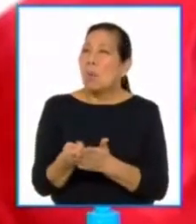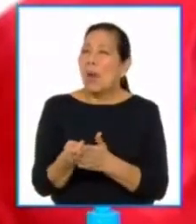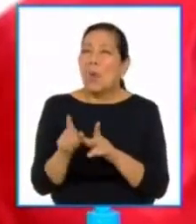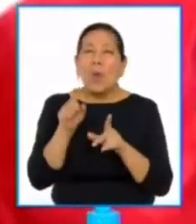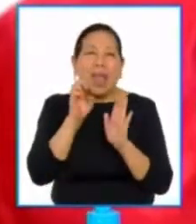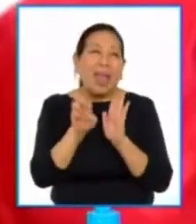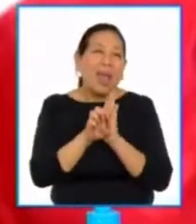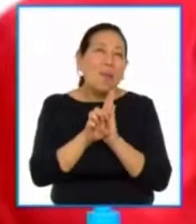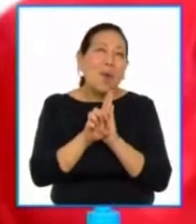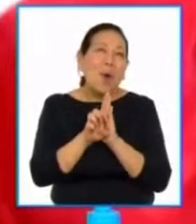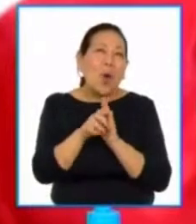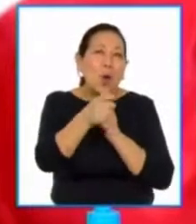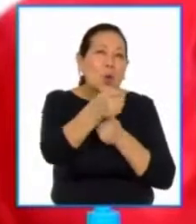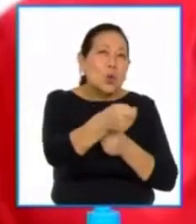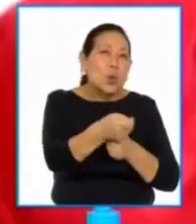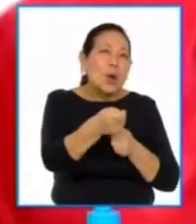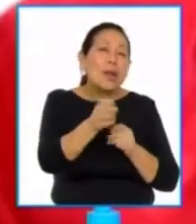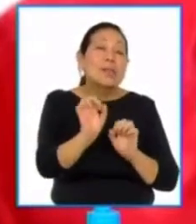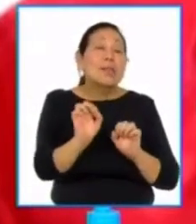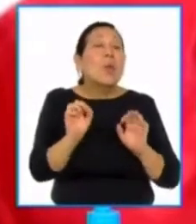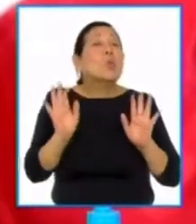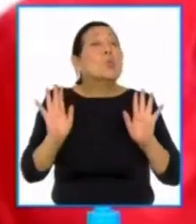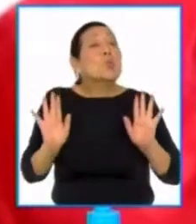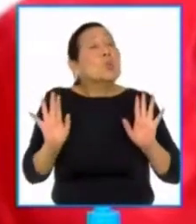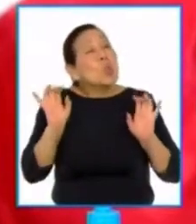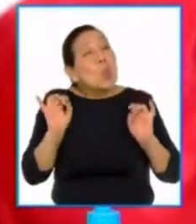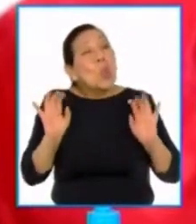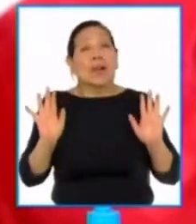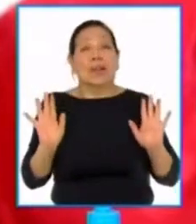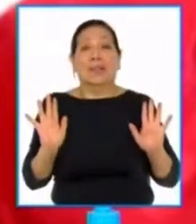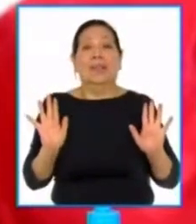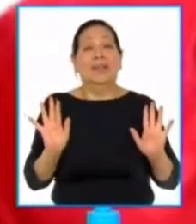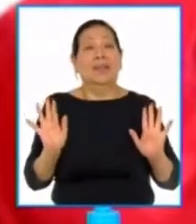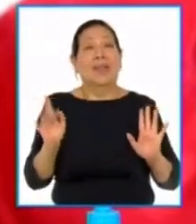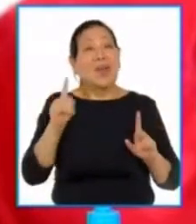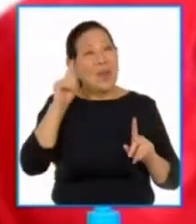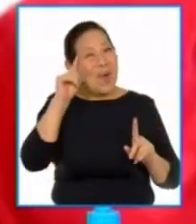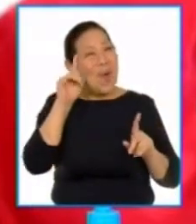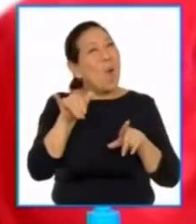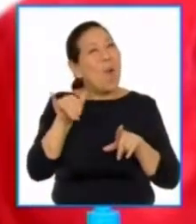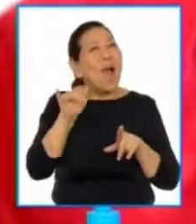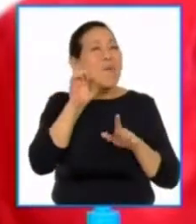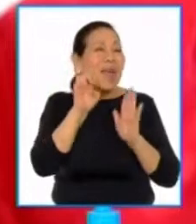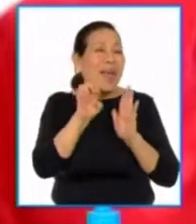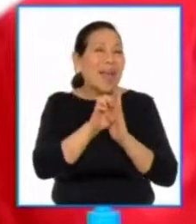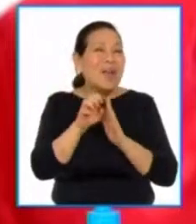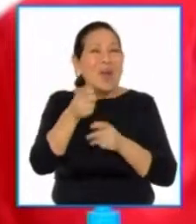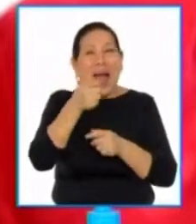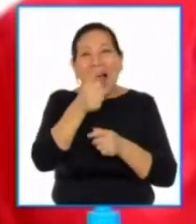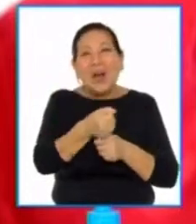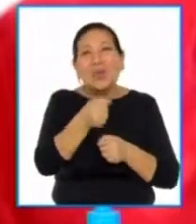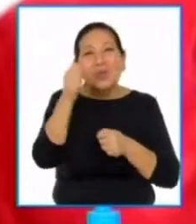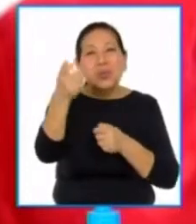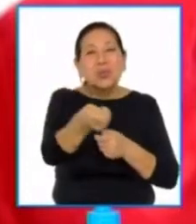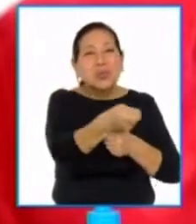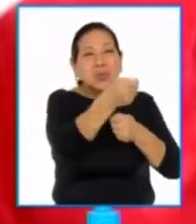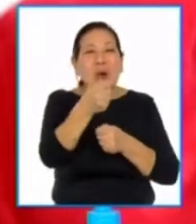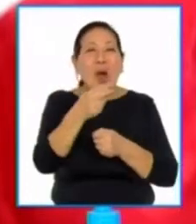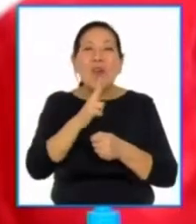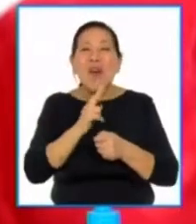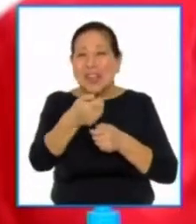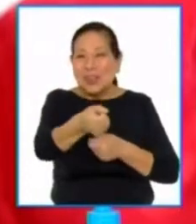extinguidor por si haga falta. Eso es una medida preventiva. Si ustedes